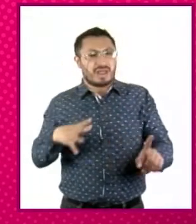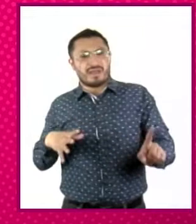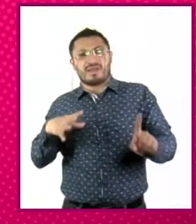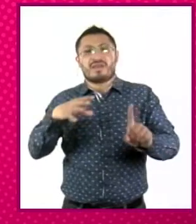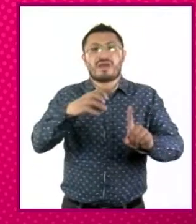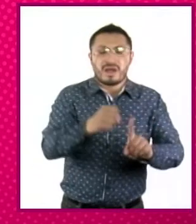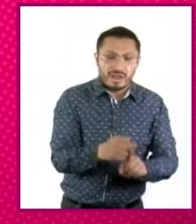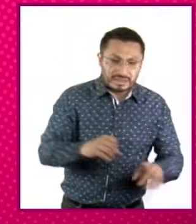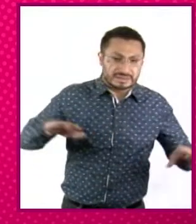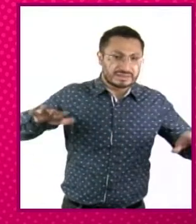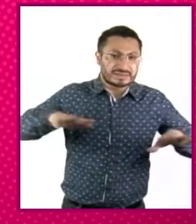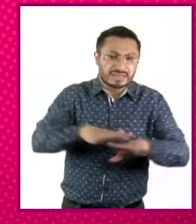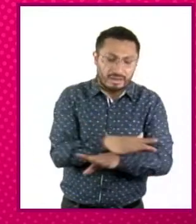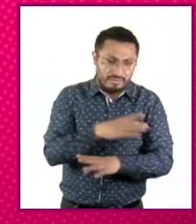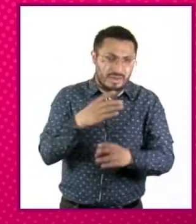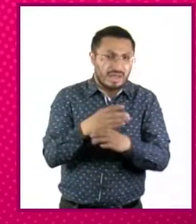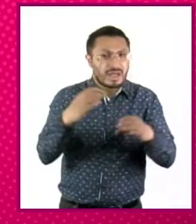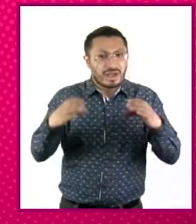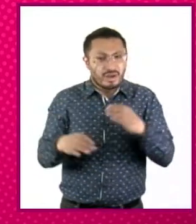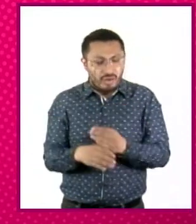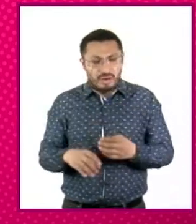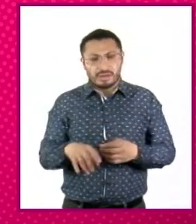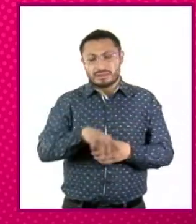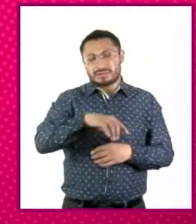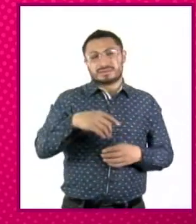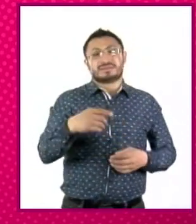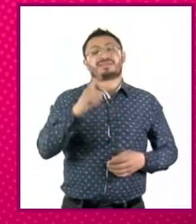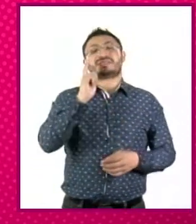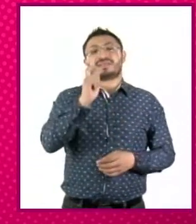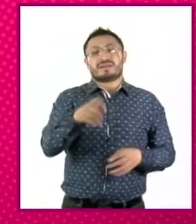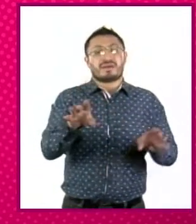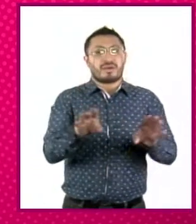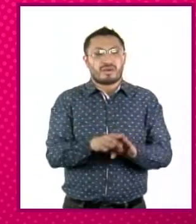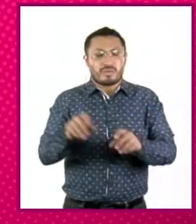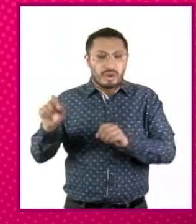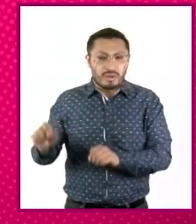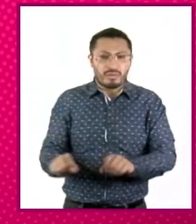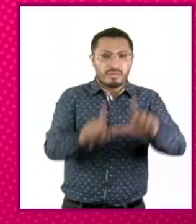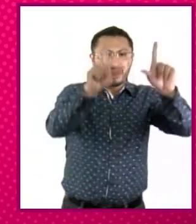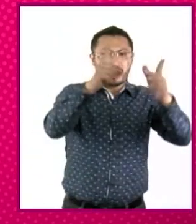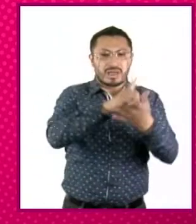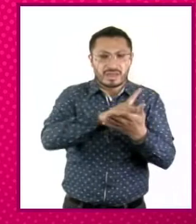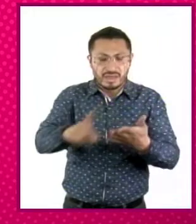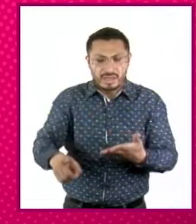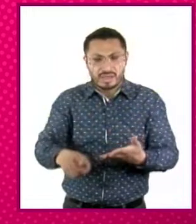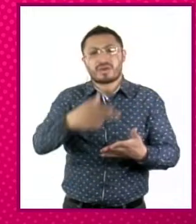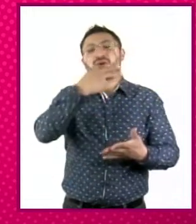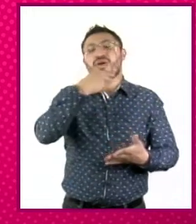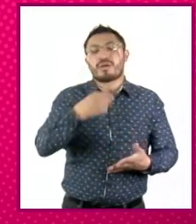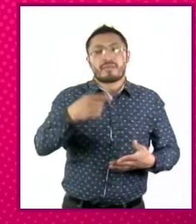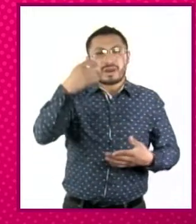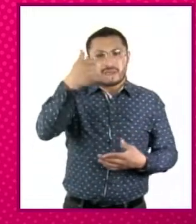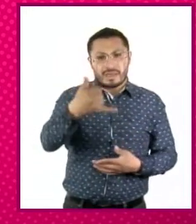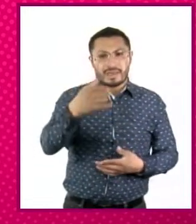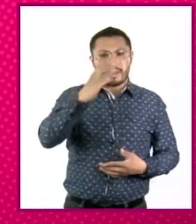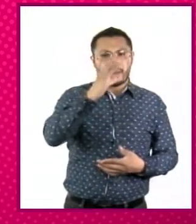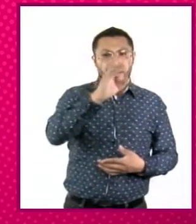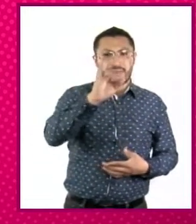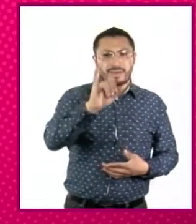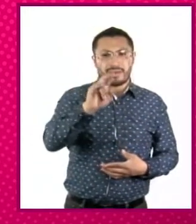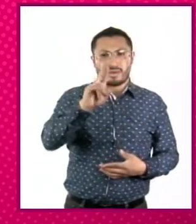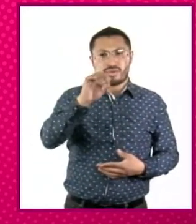determinado momento salga a la luz la famosa Declaración de los Derechos del Hombre y del Ciudadano.